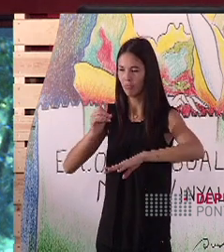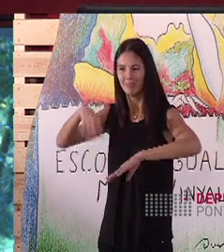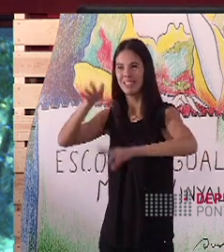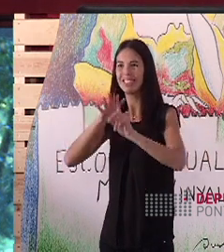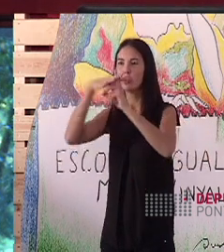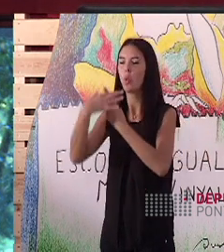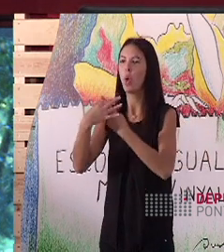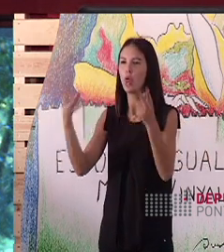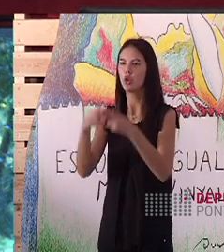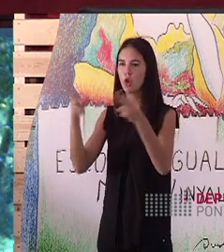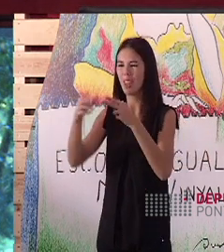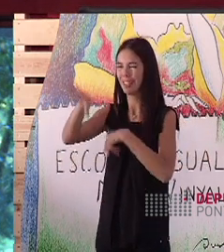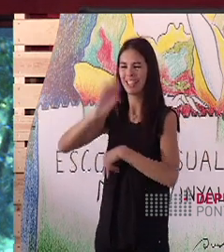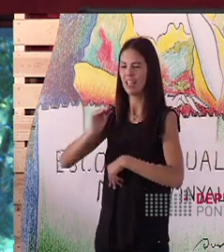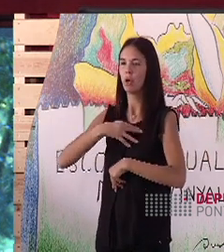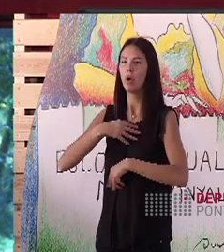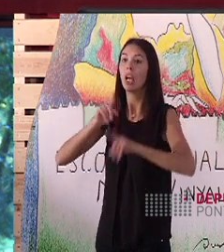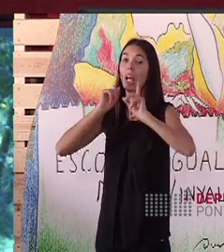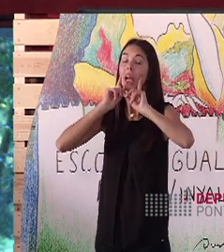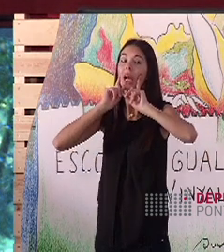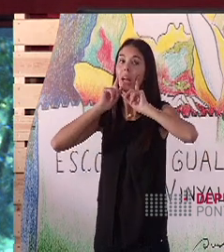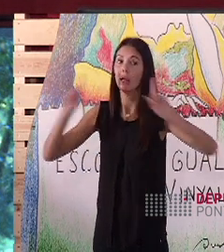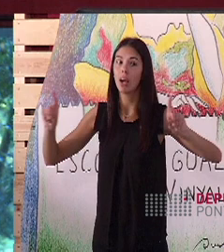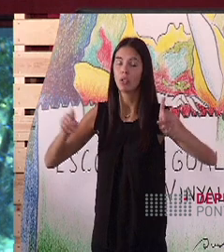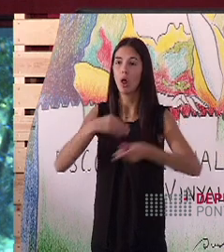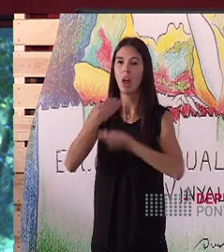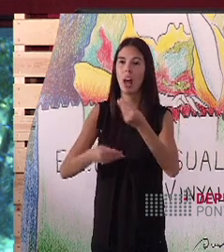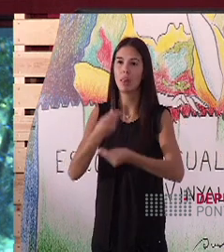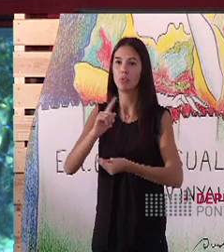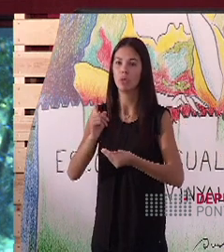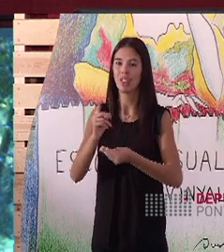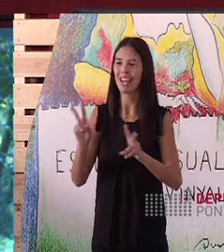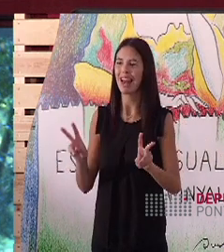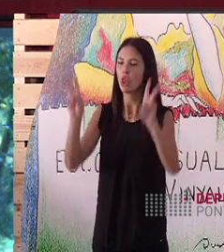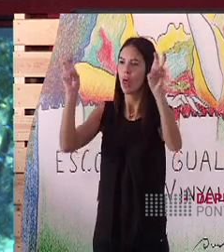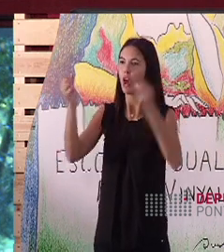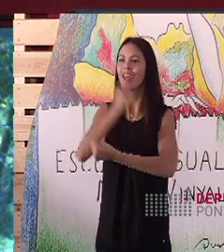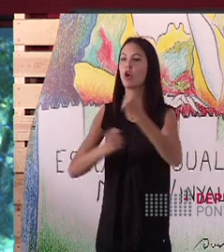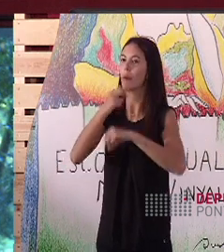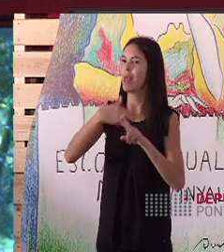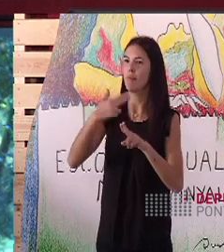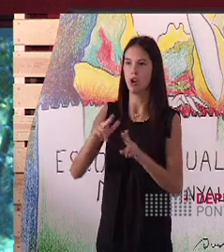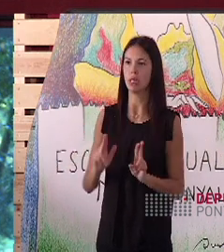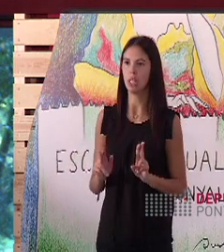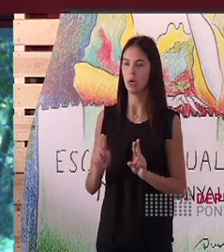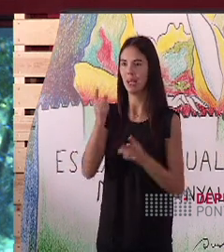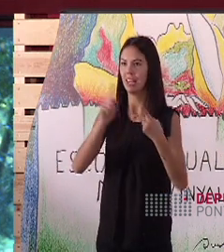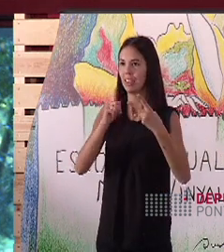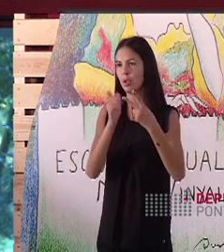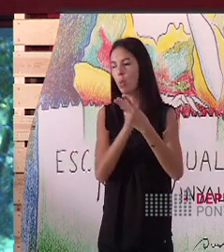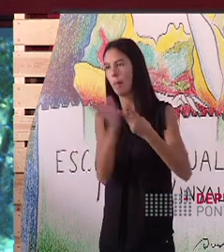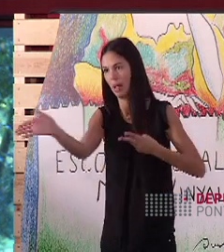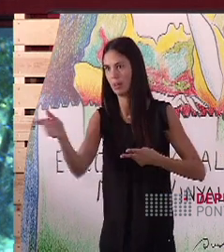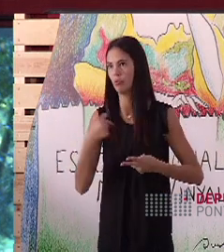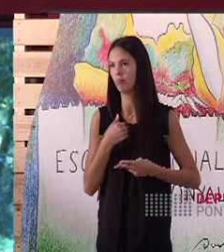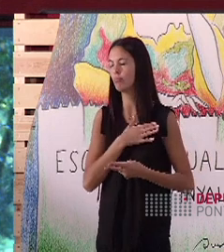fenómeno social que es la prostitución si no lo hacemos en el marco de la economía política. Y esa será la segunda parte que yo